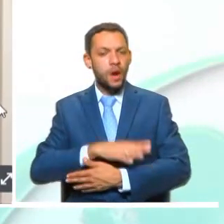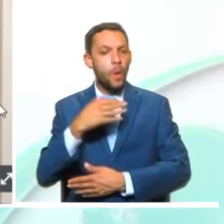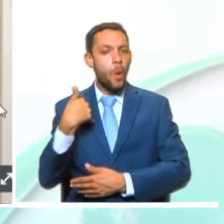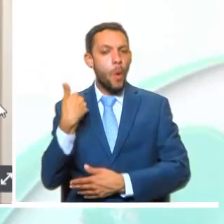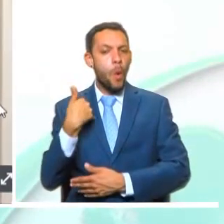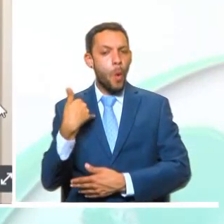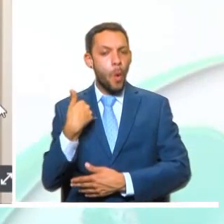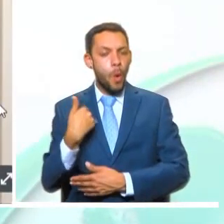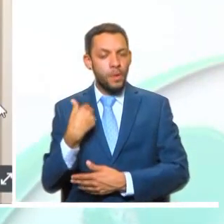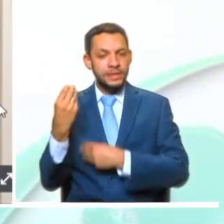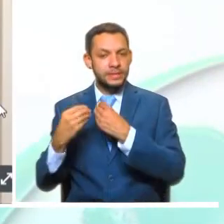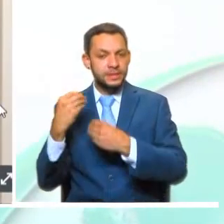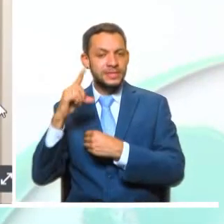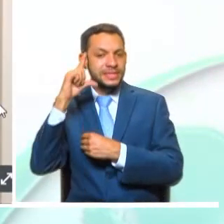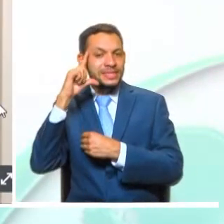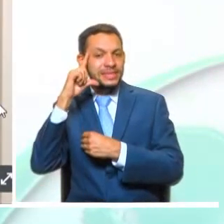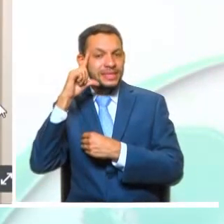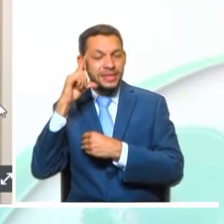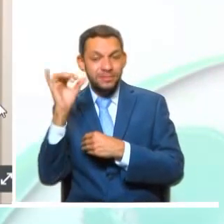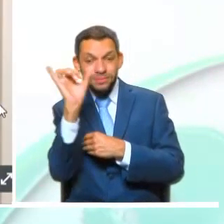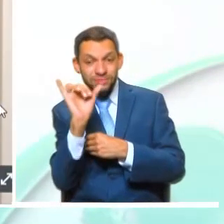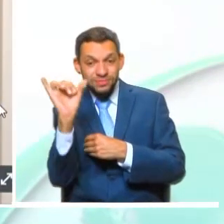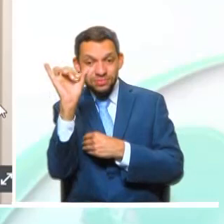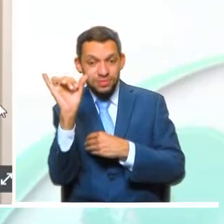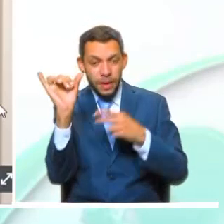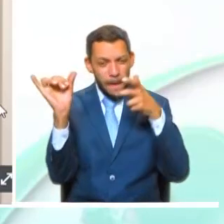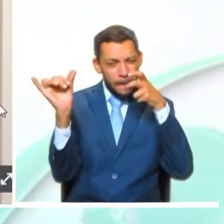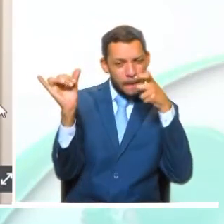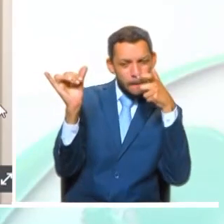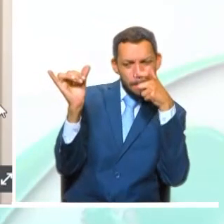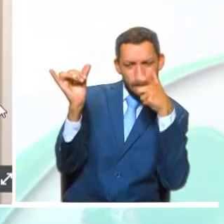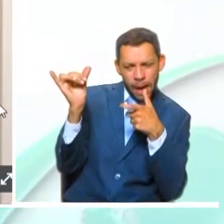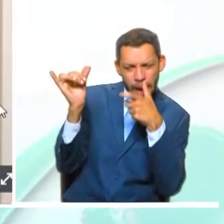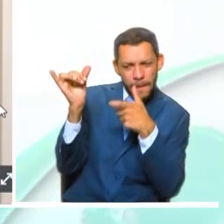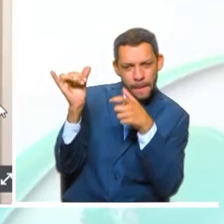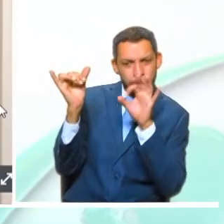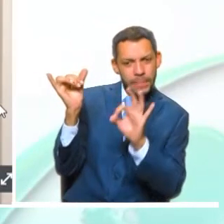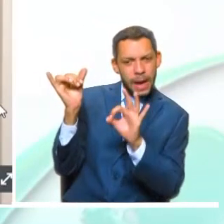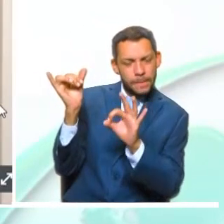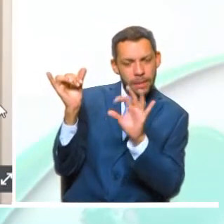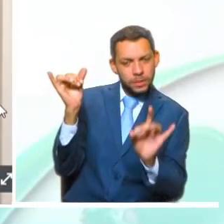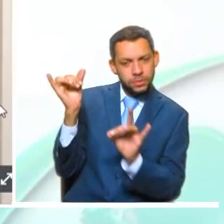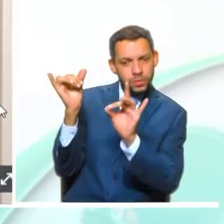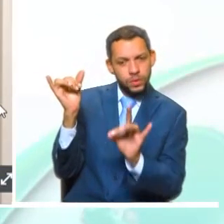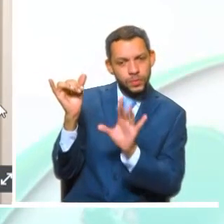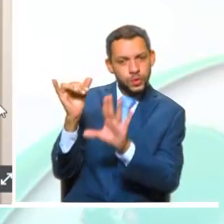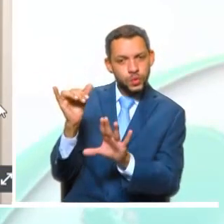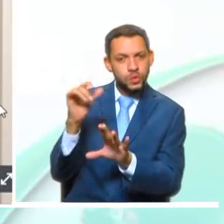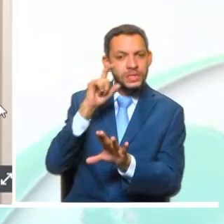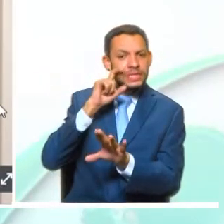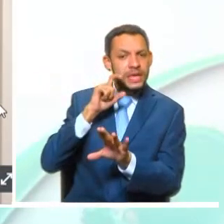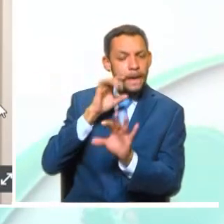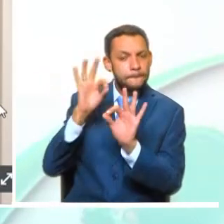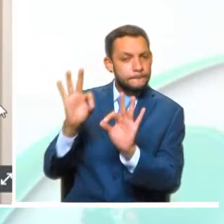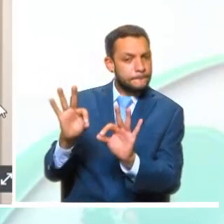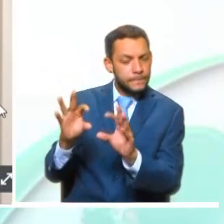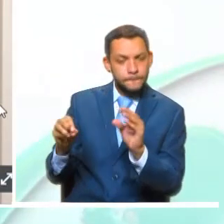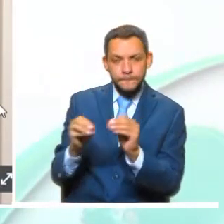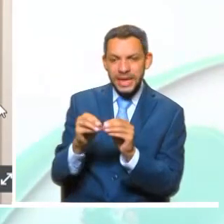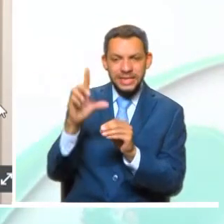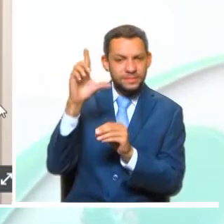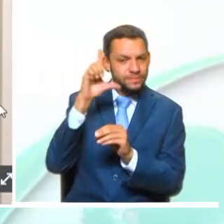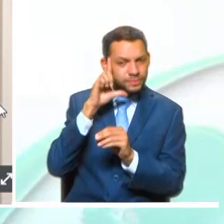citología tan buena que está muy bien tenía orgasmos bien lubricada bien